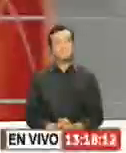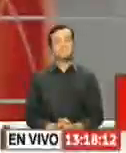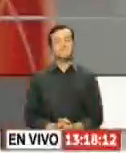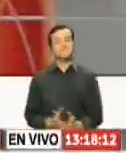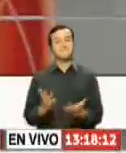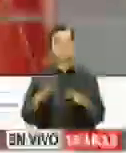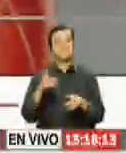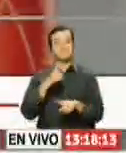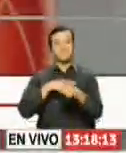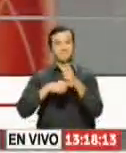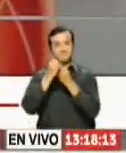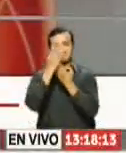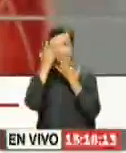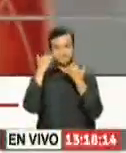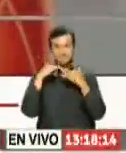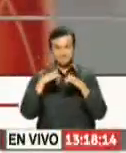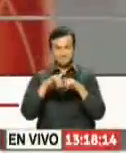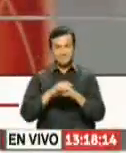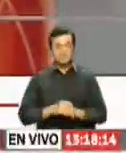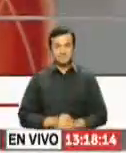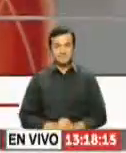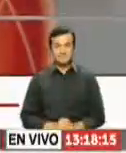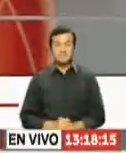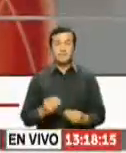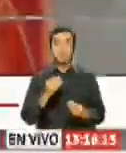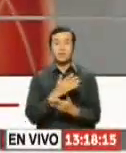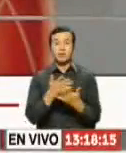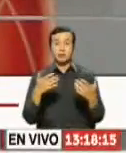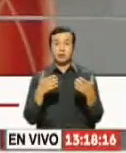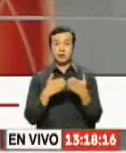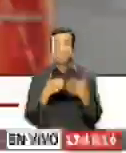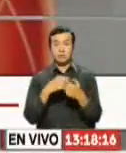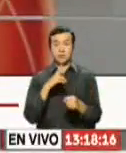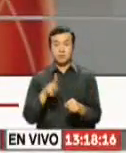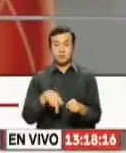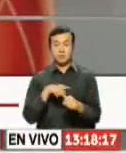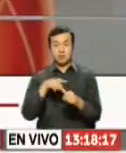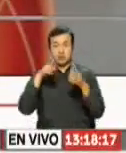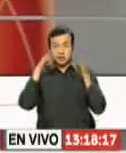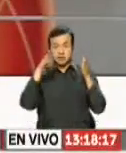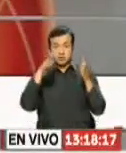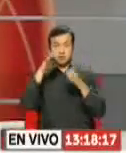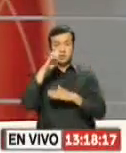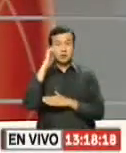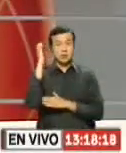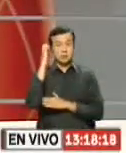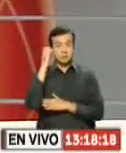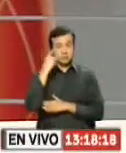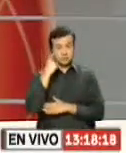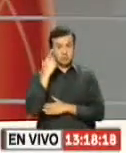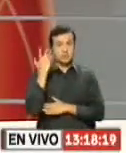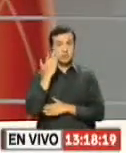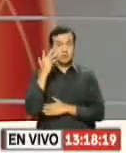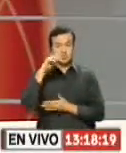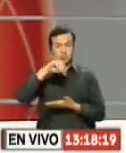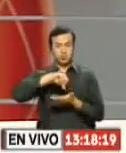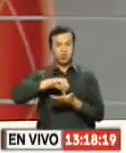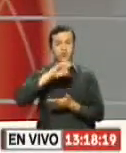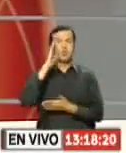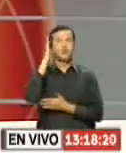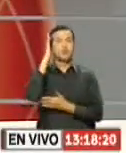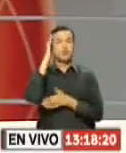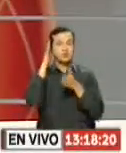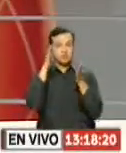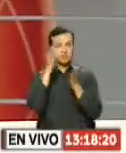Estamos de regreso con más información. Les contamos ahora, un equipo de profesionales de atención emergente se va a incorporar en la ciudad de Tulcán para